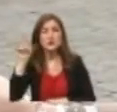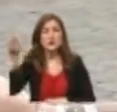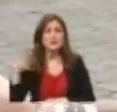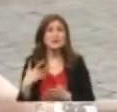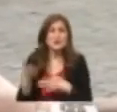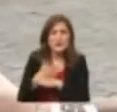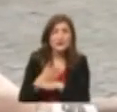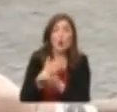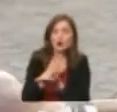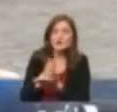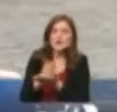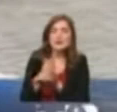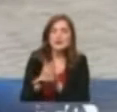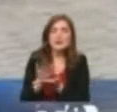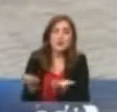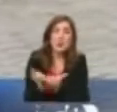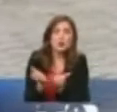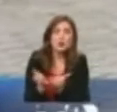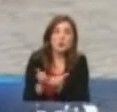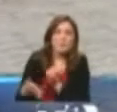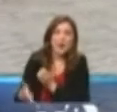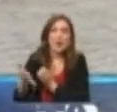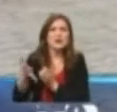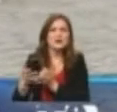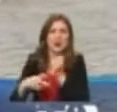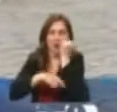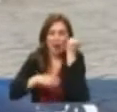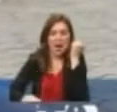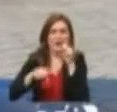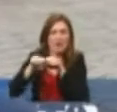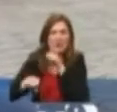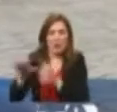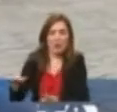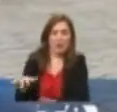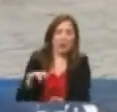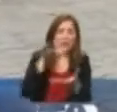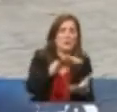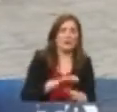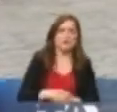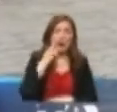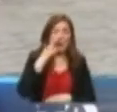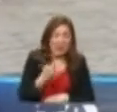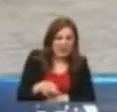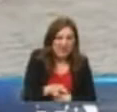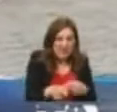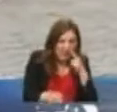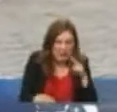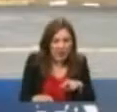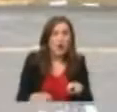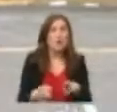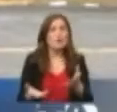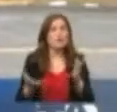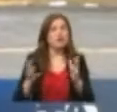donde botan la basura del pescado de carnes y todo eso y las ratas en están invadiendo